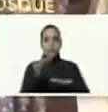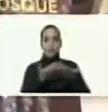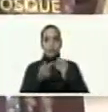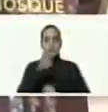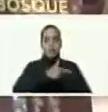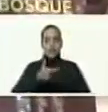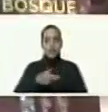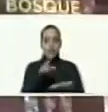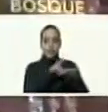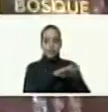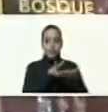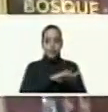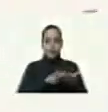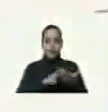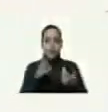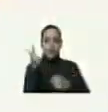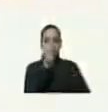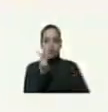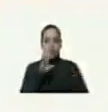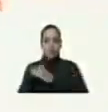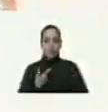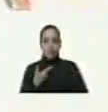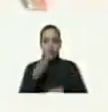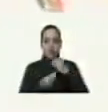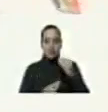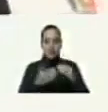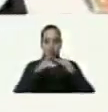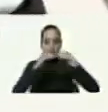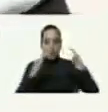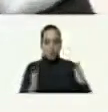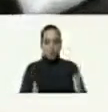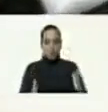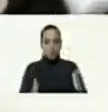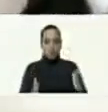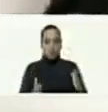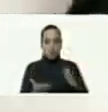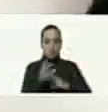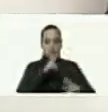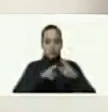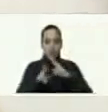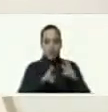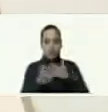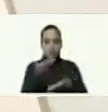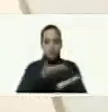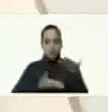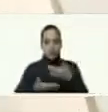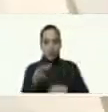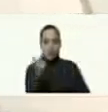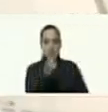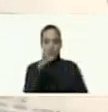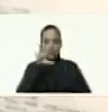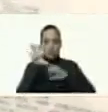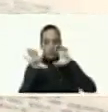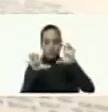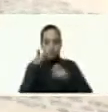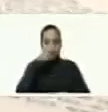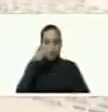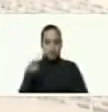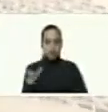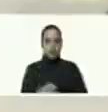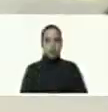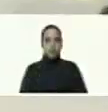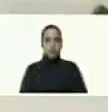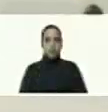venezolanos, construyendo un puente de diálogo literario entre ambos pueblos. Pienso que con la exposición de